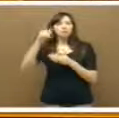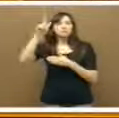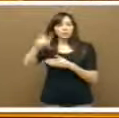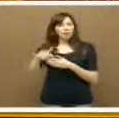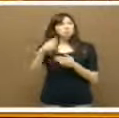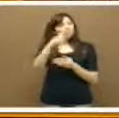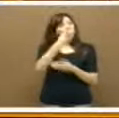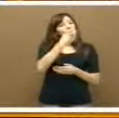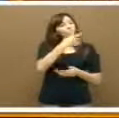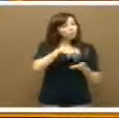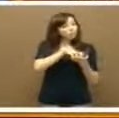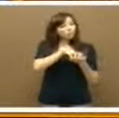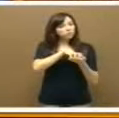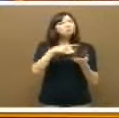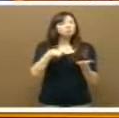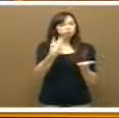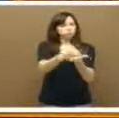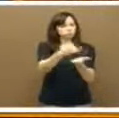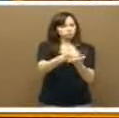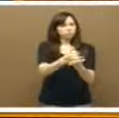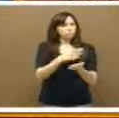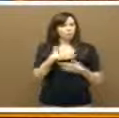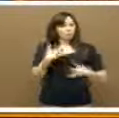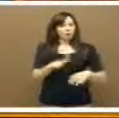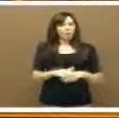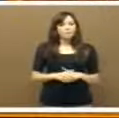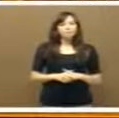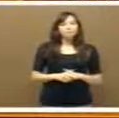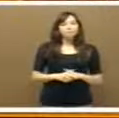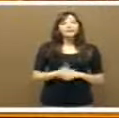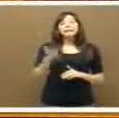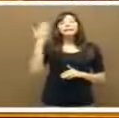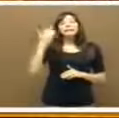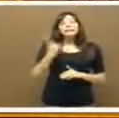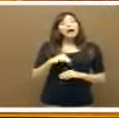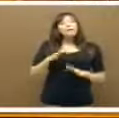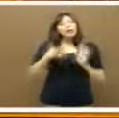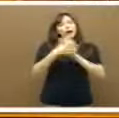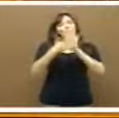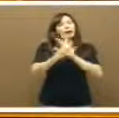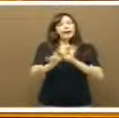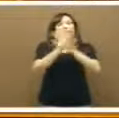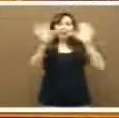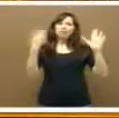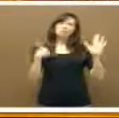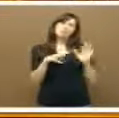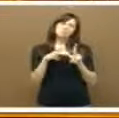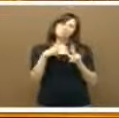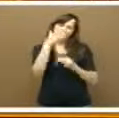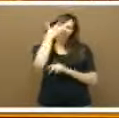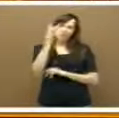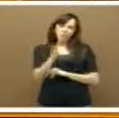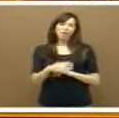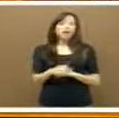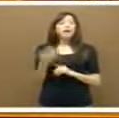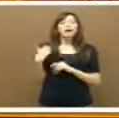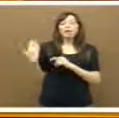demuestro cuando usted quiera. Y para que ya por lo menos esto quede claro de una vez por todas. En el debate